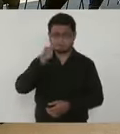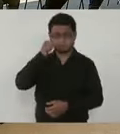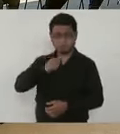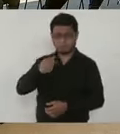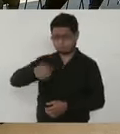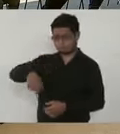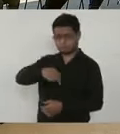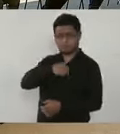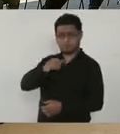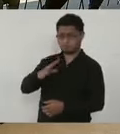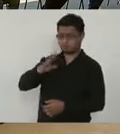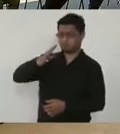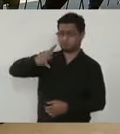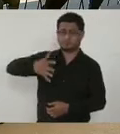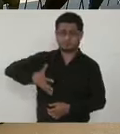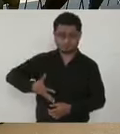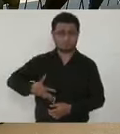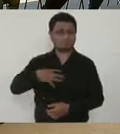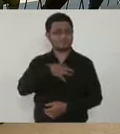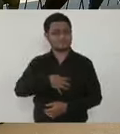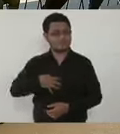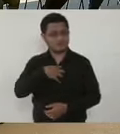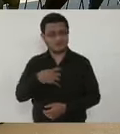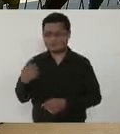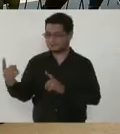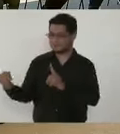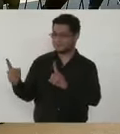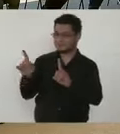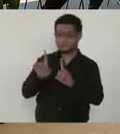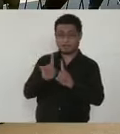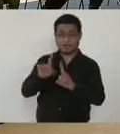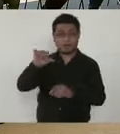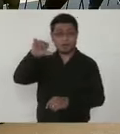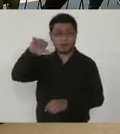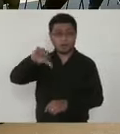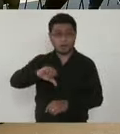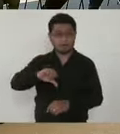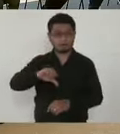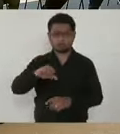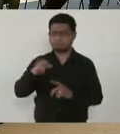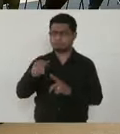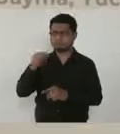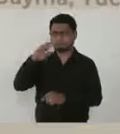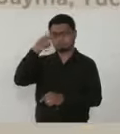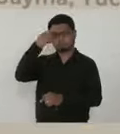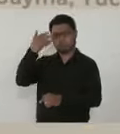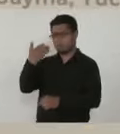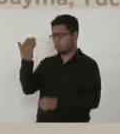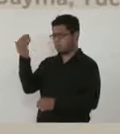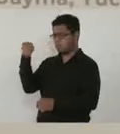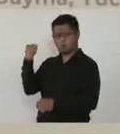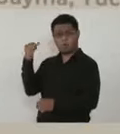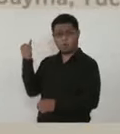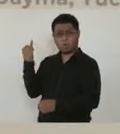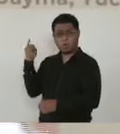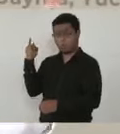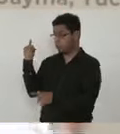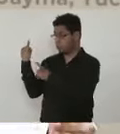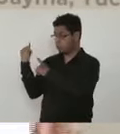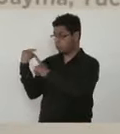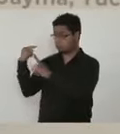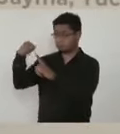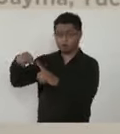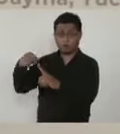aquí en Yucatán con todos nosotros. Estuvo usted aquí en el mes de junio. En junio nos dijo que regresaba en octubre